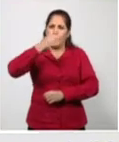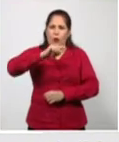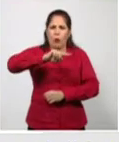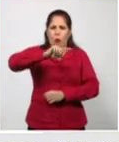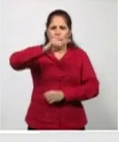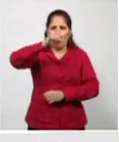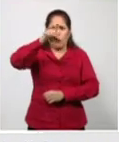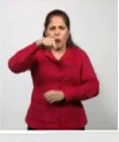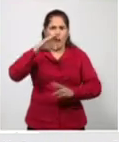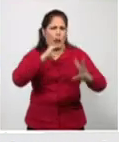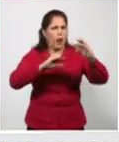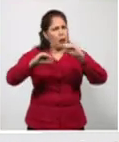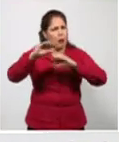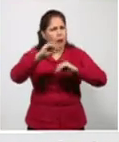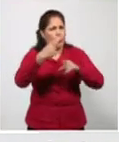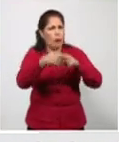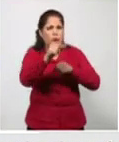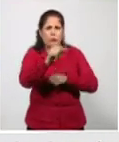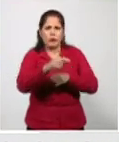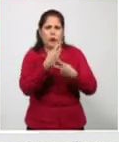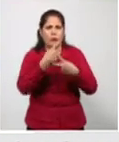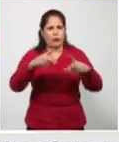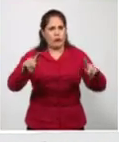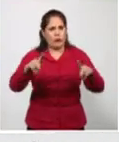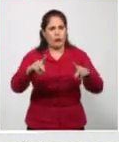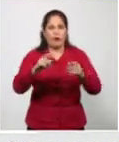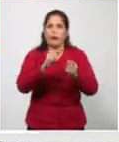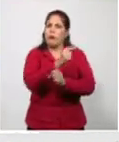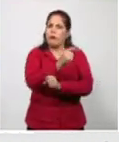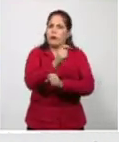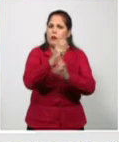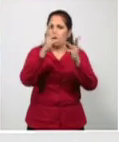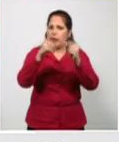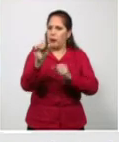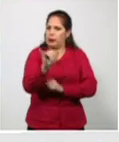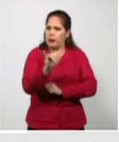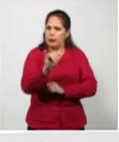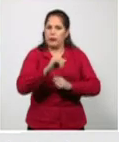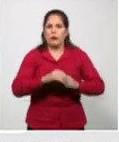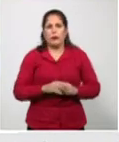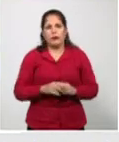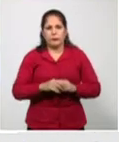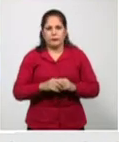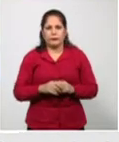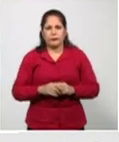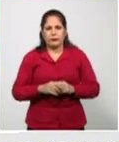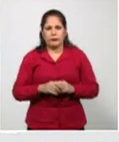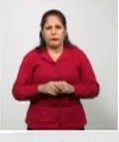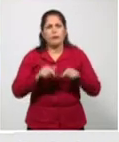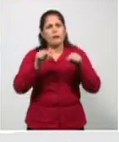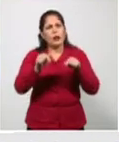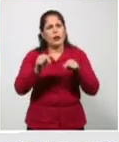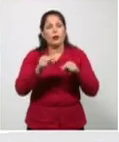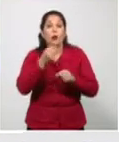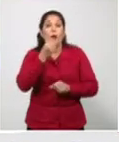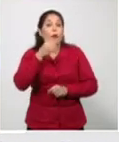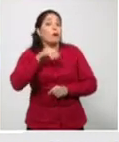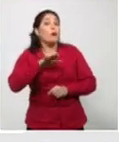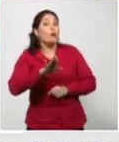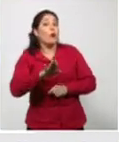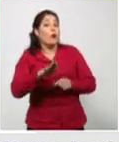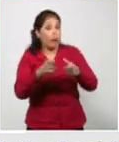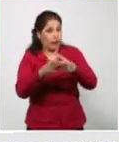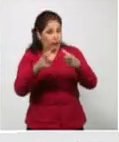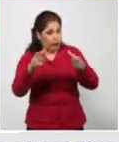converso con el profesor Guinovar, que estos son pronósticos, claro, son pronósticos en